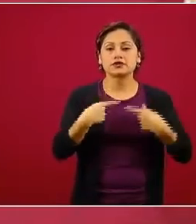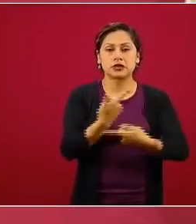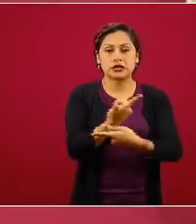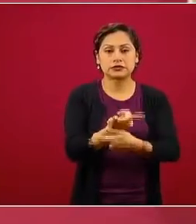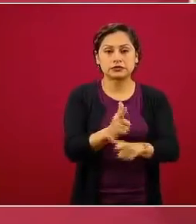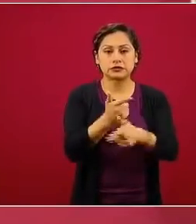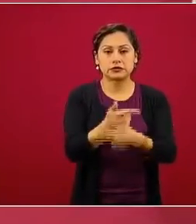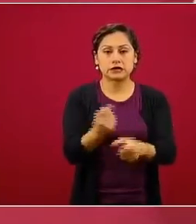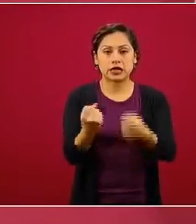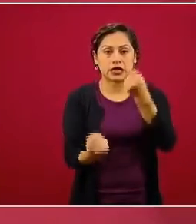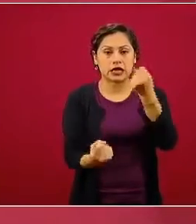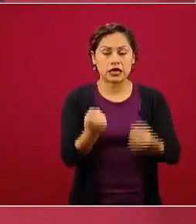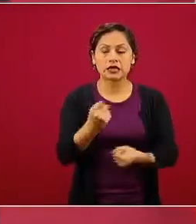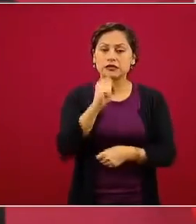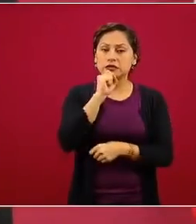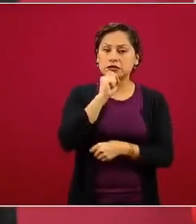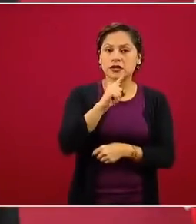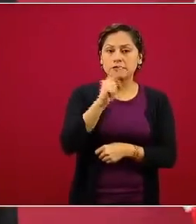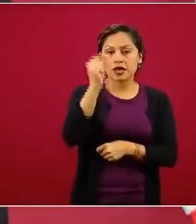a meseros.